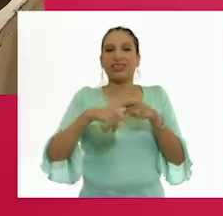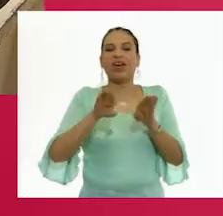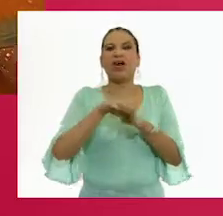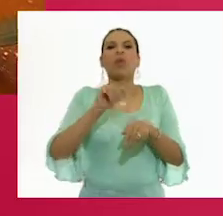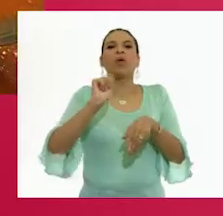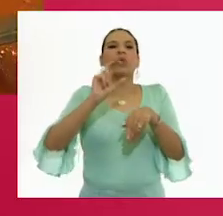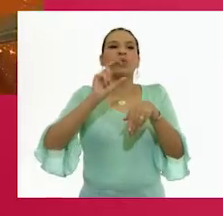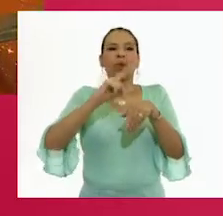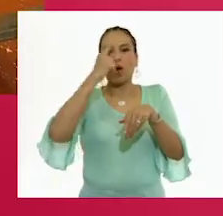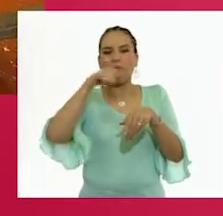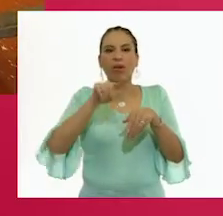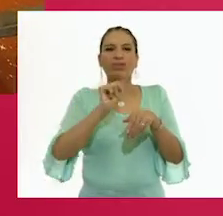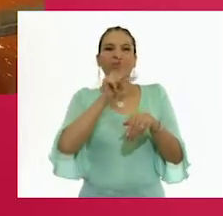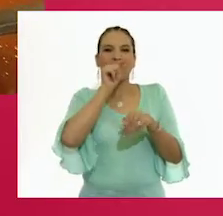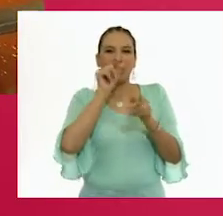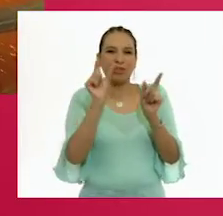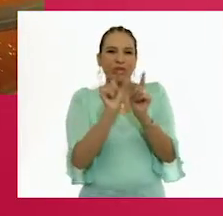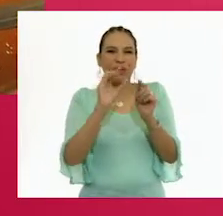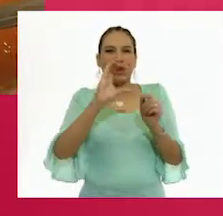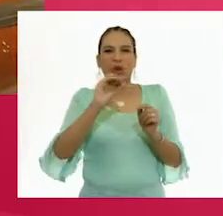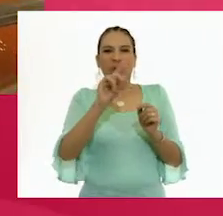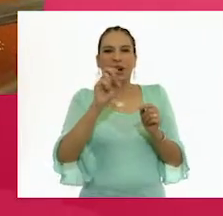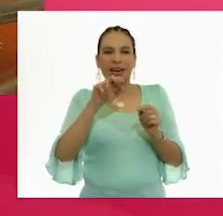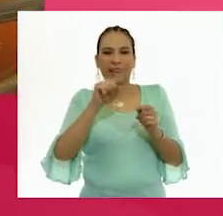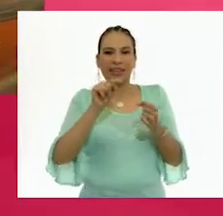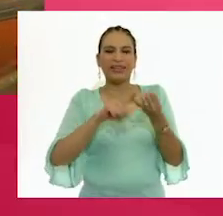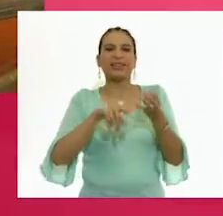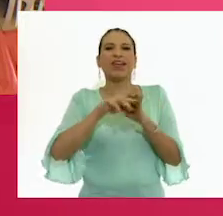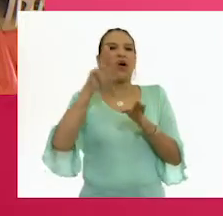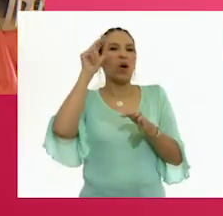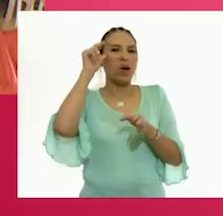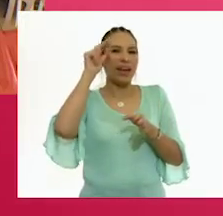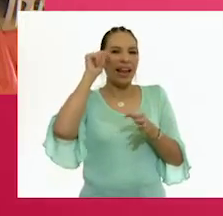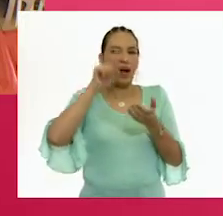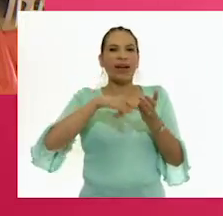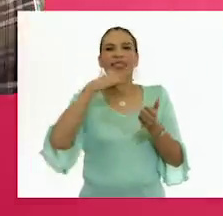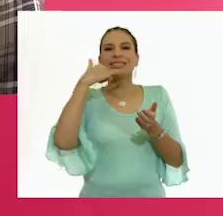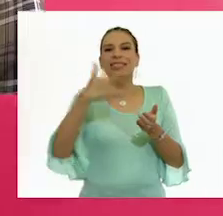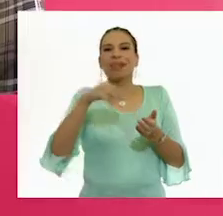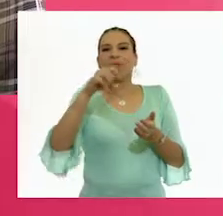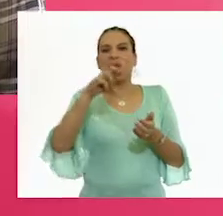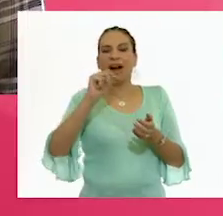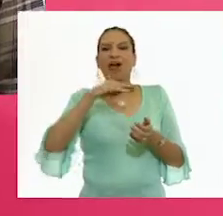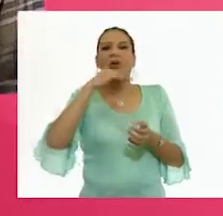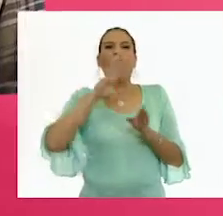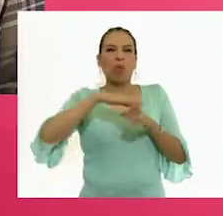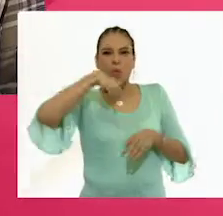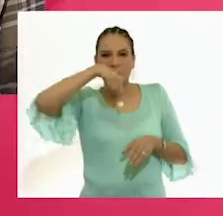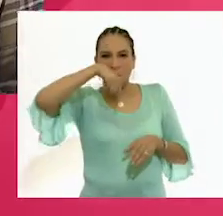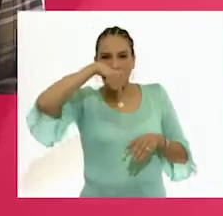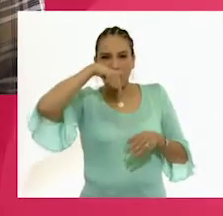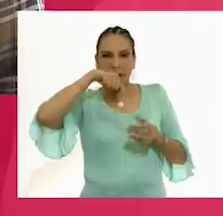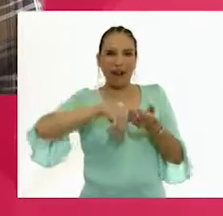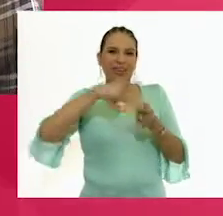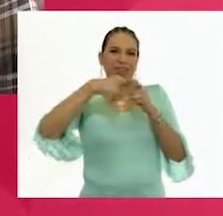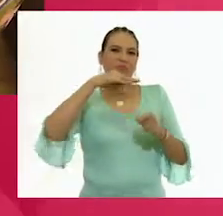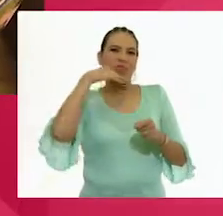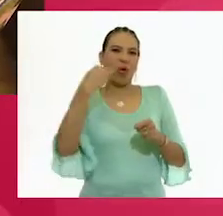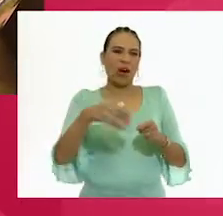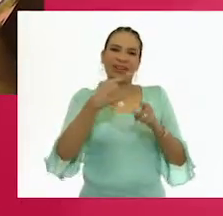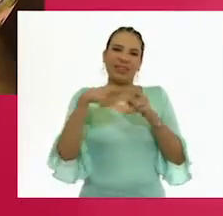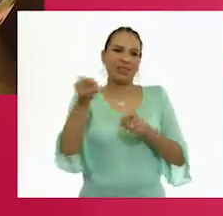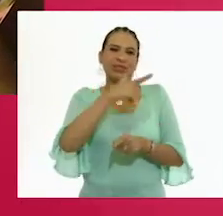que viene guisada en salsa de cacahuate, conejo en salsa de mora, mole con guajolote. Tenemos variedad para todos los gustos, los